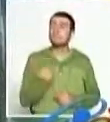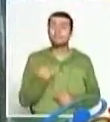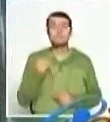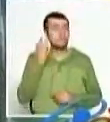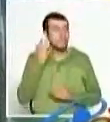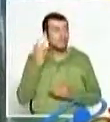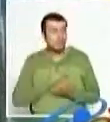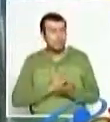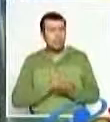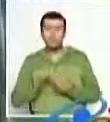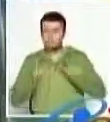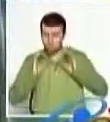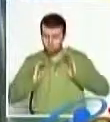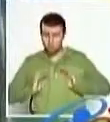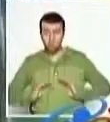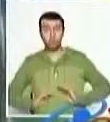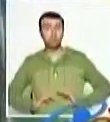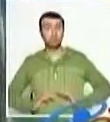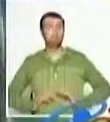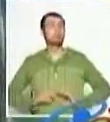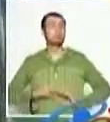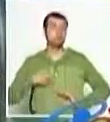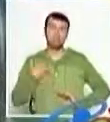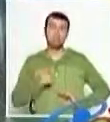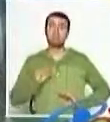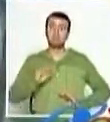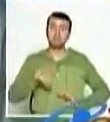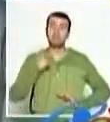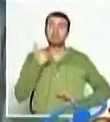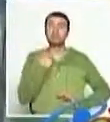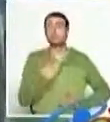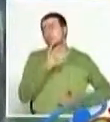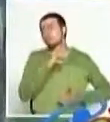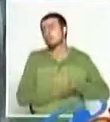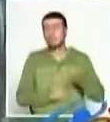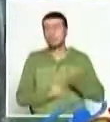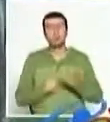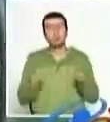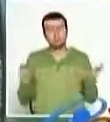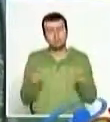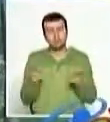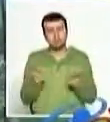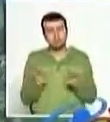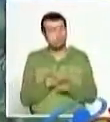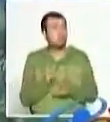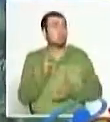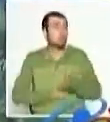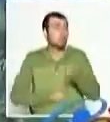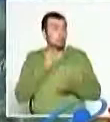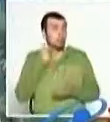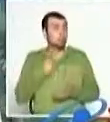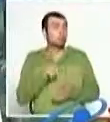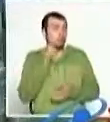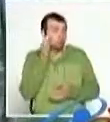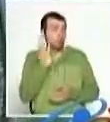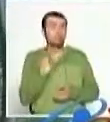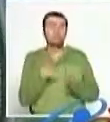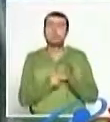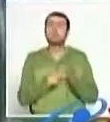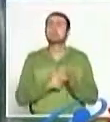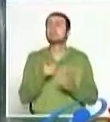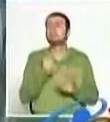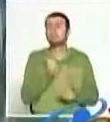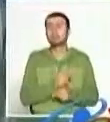limpio le pueda dar un medicamento tal vez a menos dosis y a menos cantidad y a menos días? ¿No es eso lo que buscamos